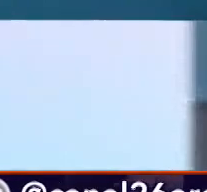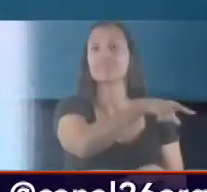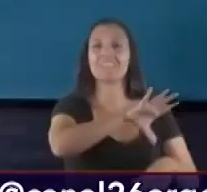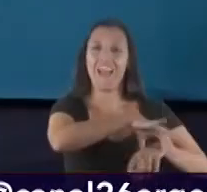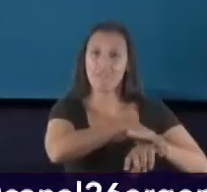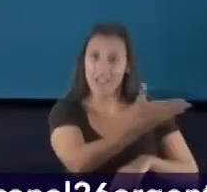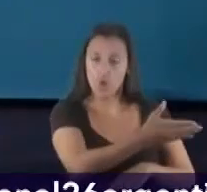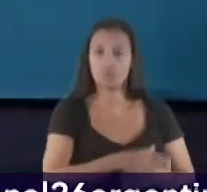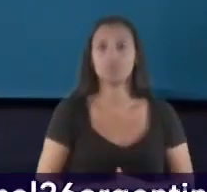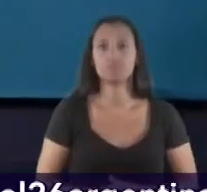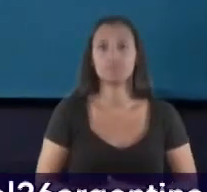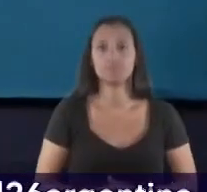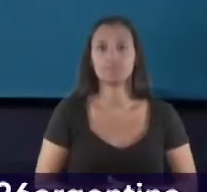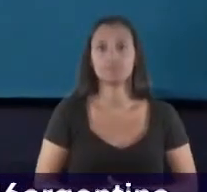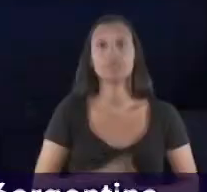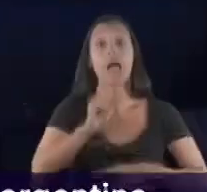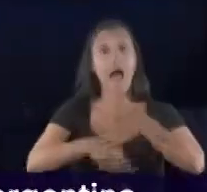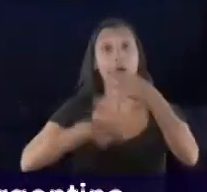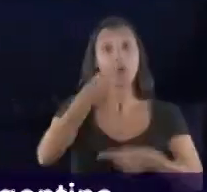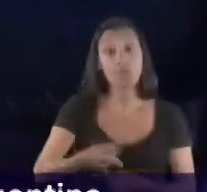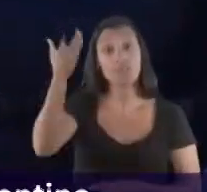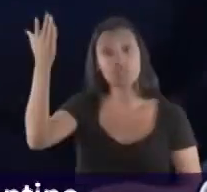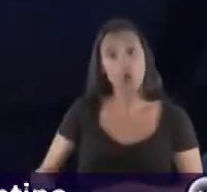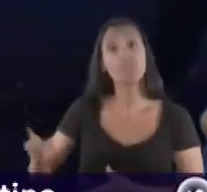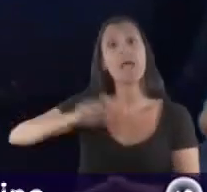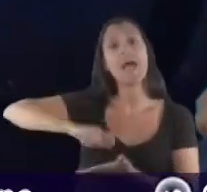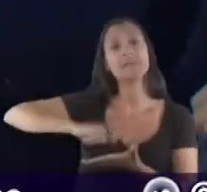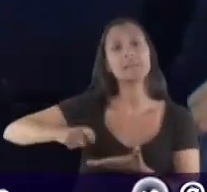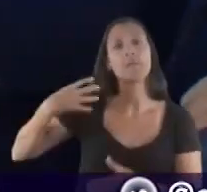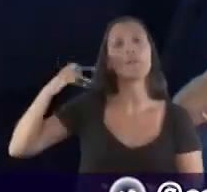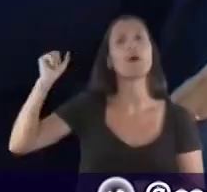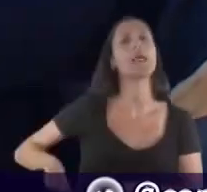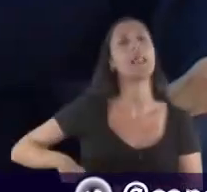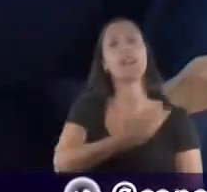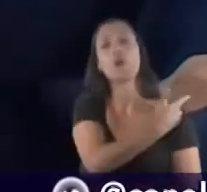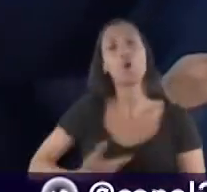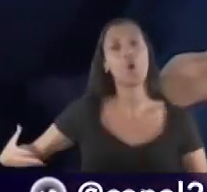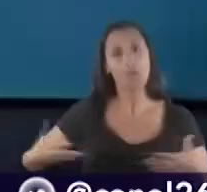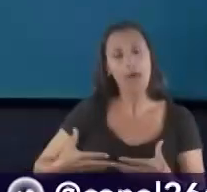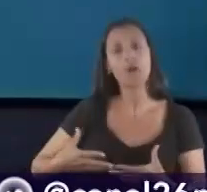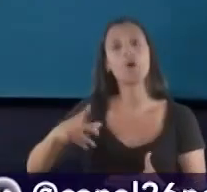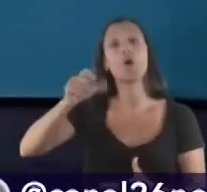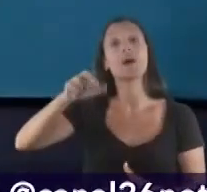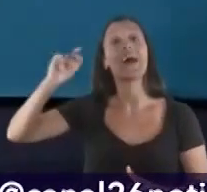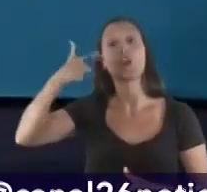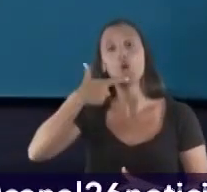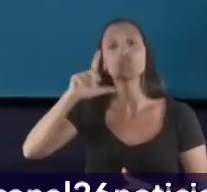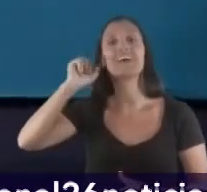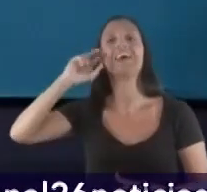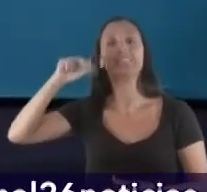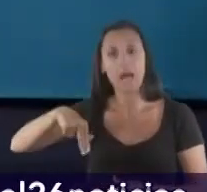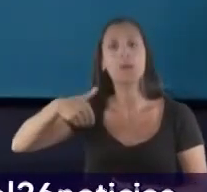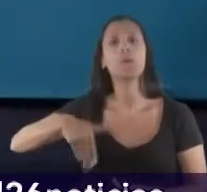Culto. A continuación, el señor escribano general de gobierno de la Nación, Carlos Víctor